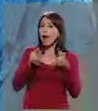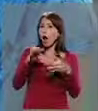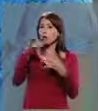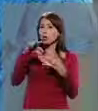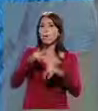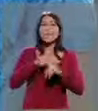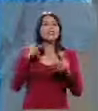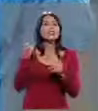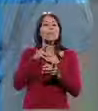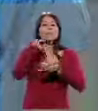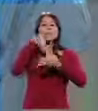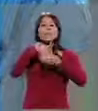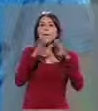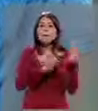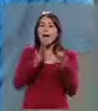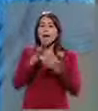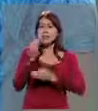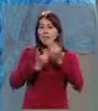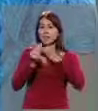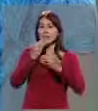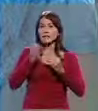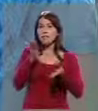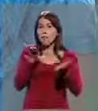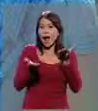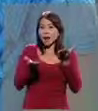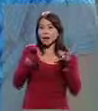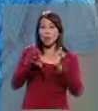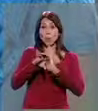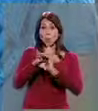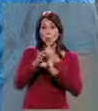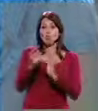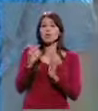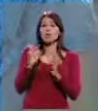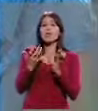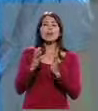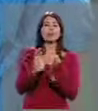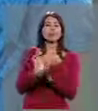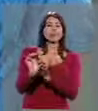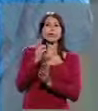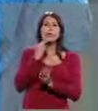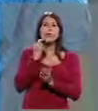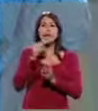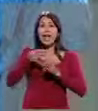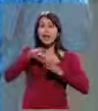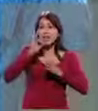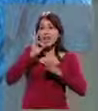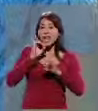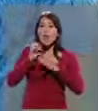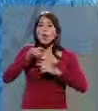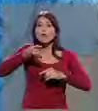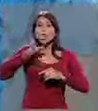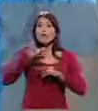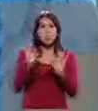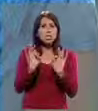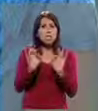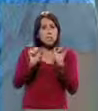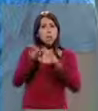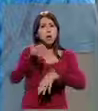alimentación balanceado Entonces si si yo quiero evitar el dulce en el refresco en el café que me tomo está bien